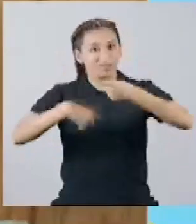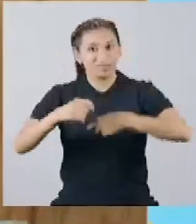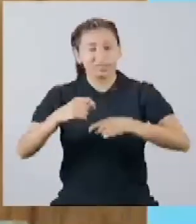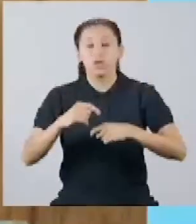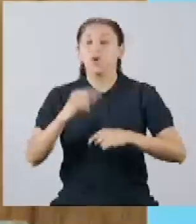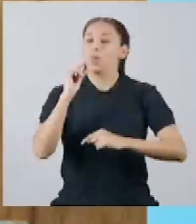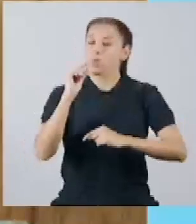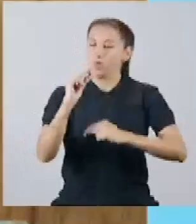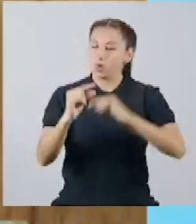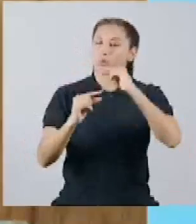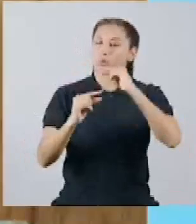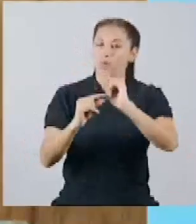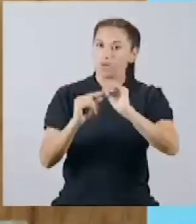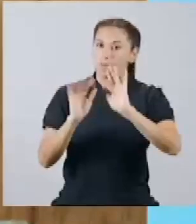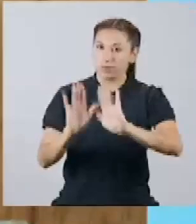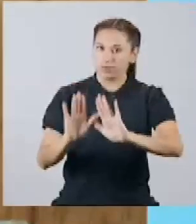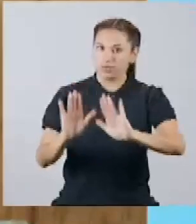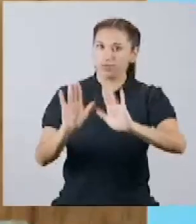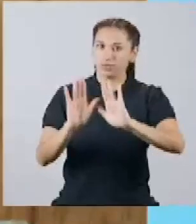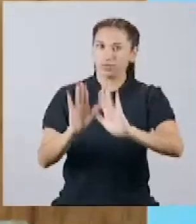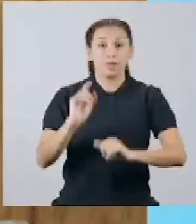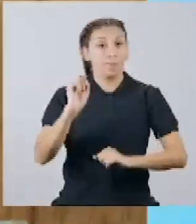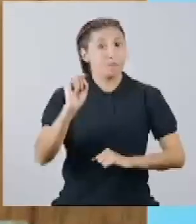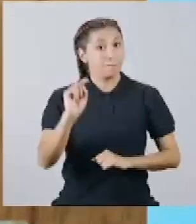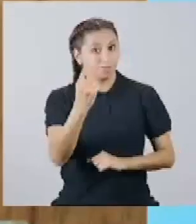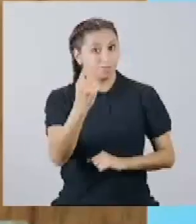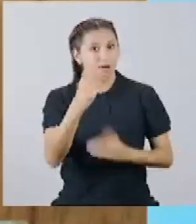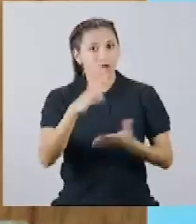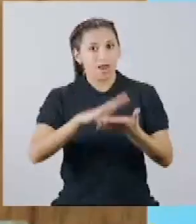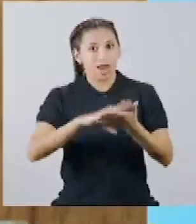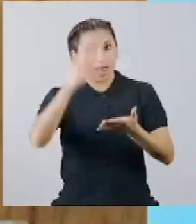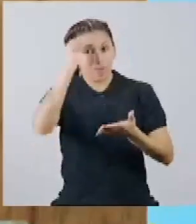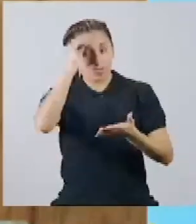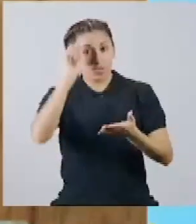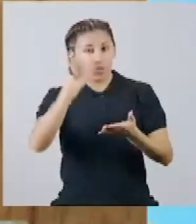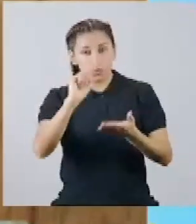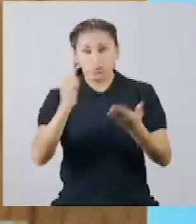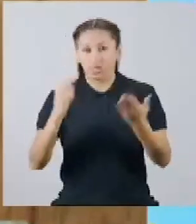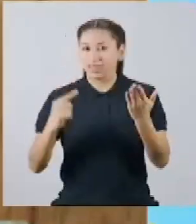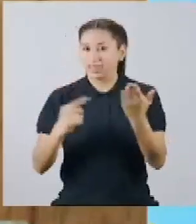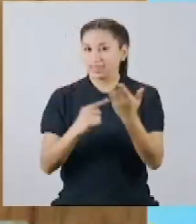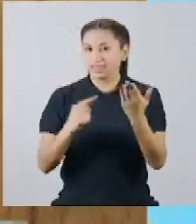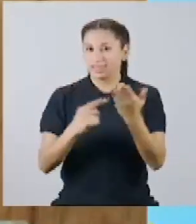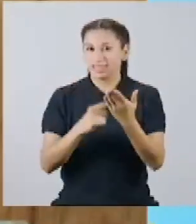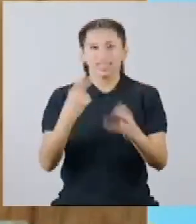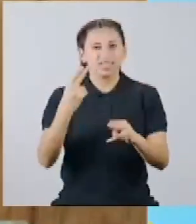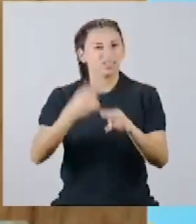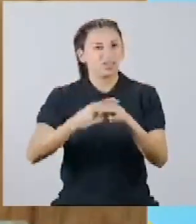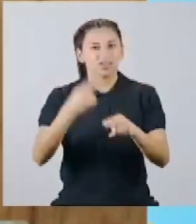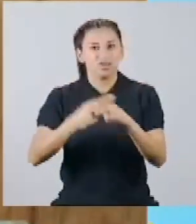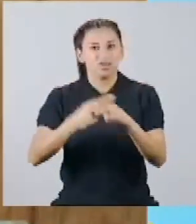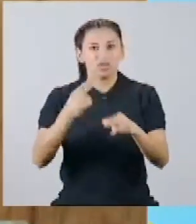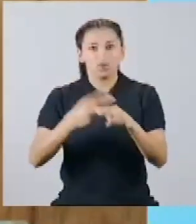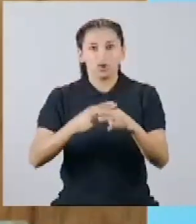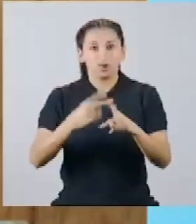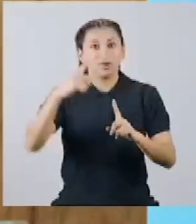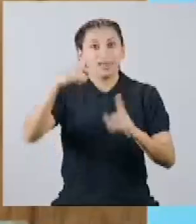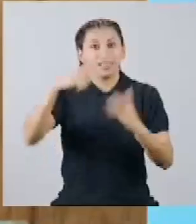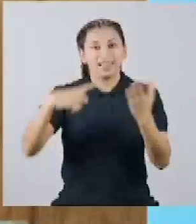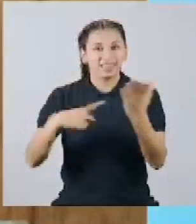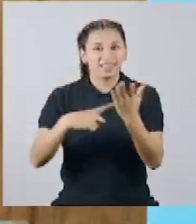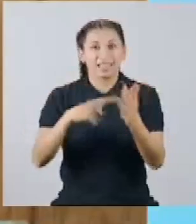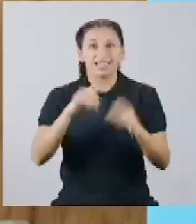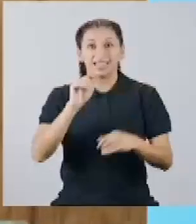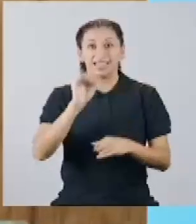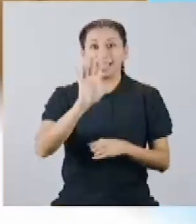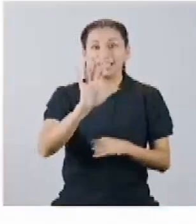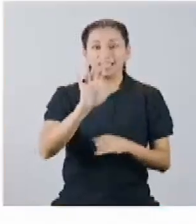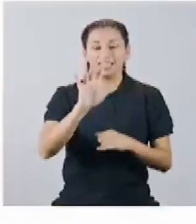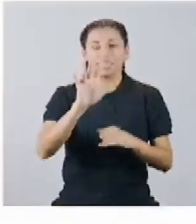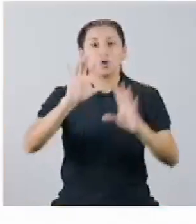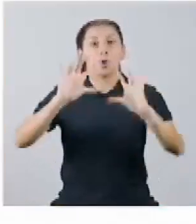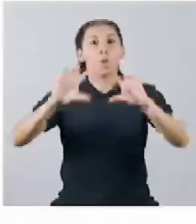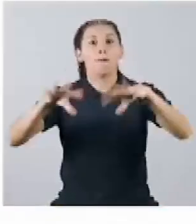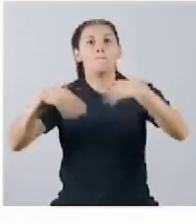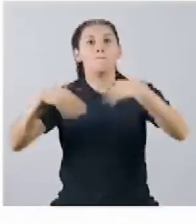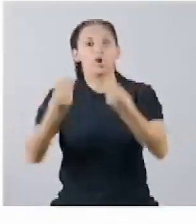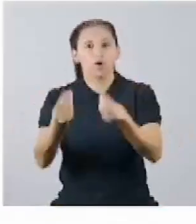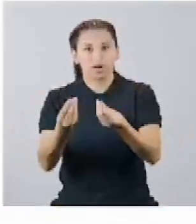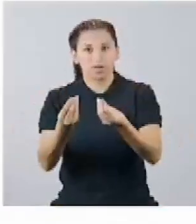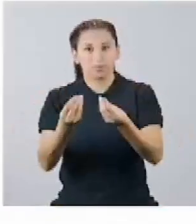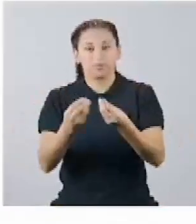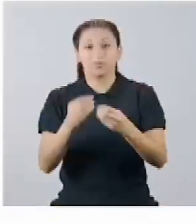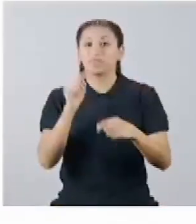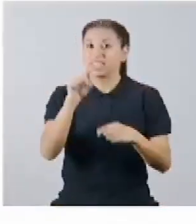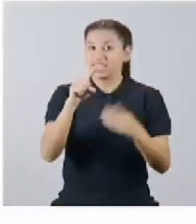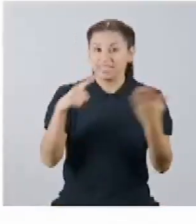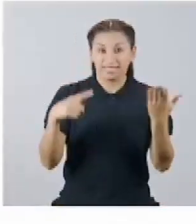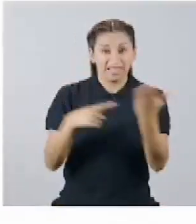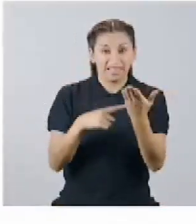a poco, segundo. Primero aprenderemos una técnica que se llama técnica de los 5 ¿por qué? Es una técnica